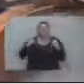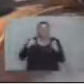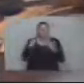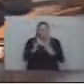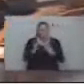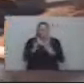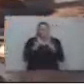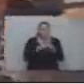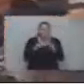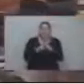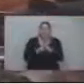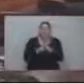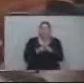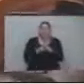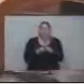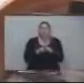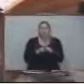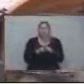evitar confundir